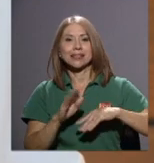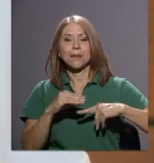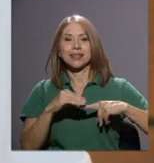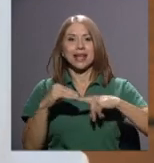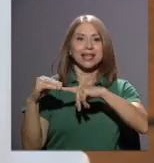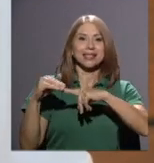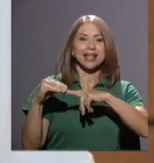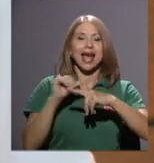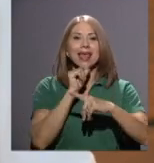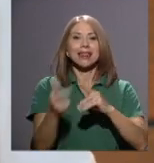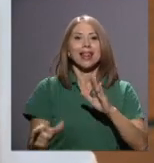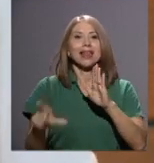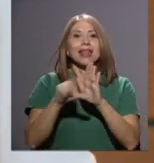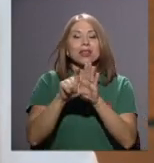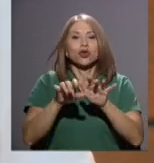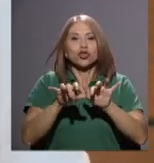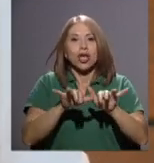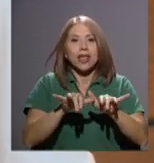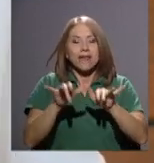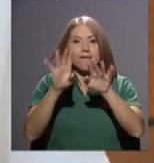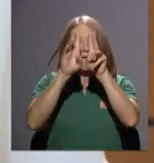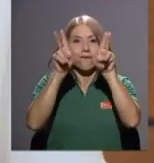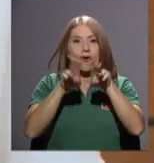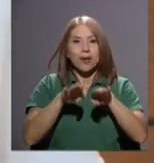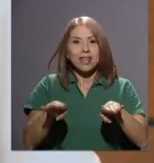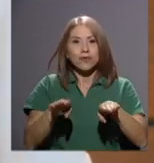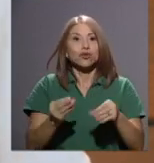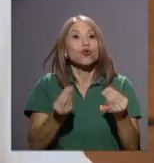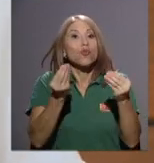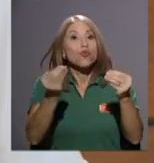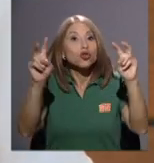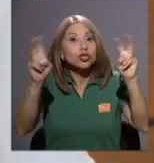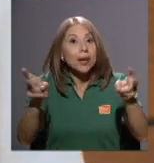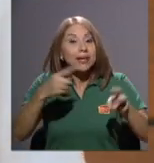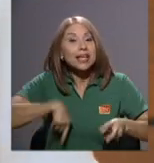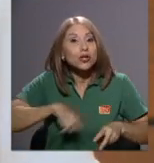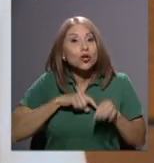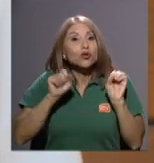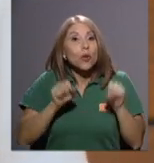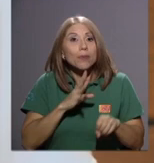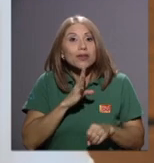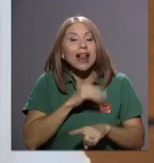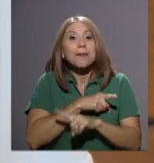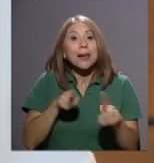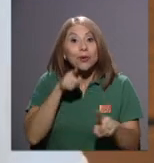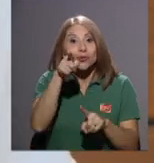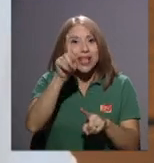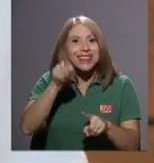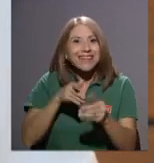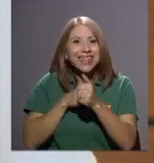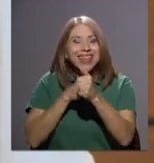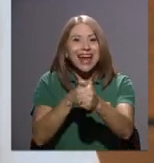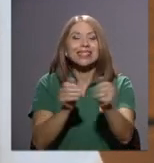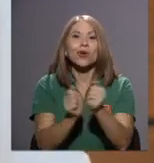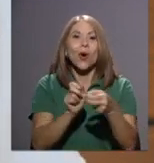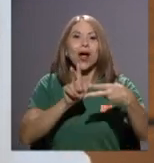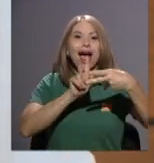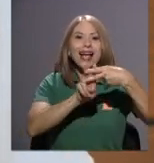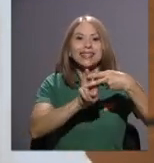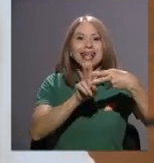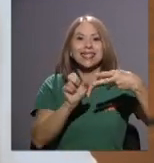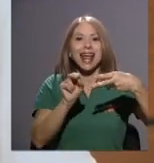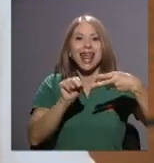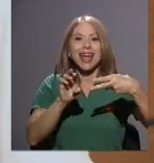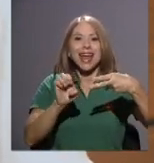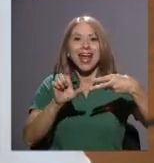informativos. Hay muchísimos temas que podemos tocar, pero usted nos tiene también que ir guiando en la conversación utilizando nuestro hashtag